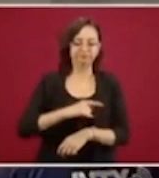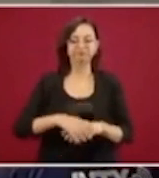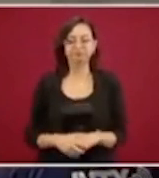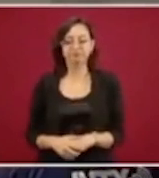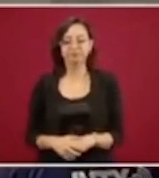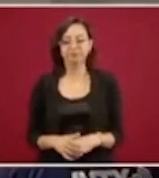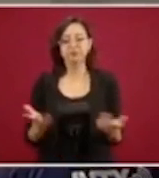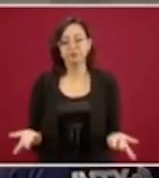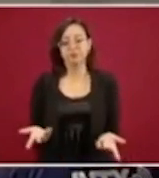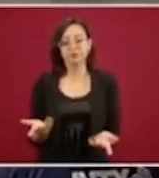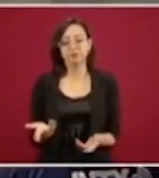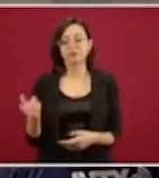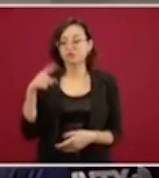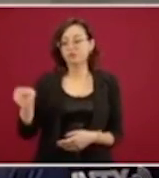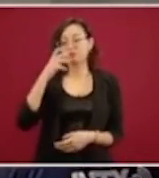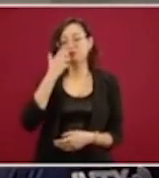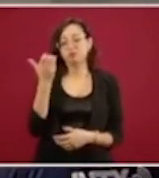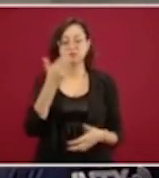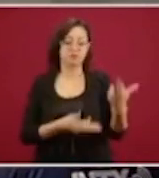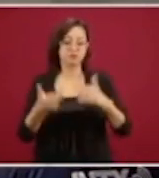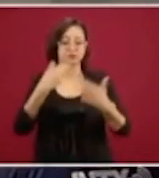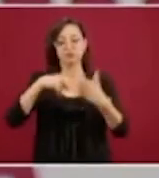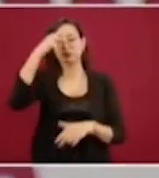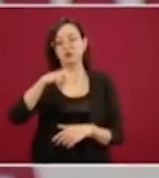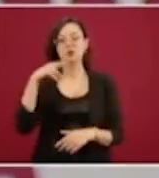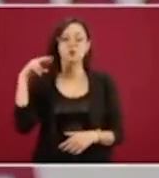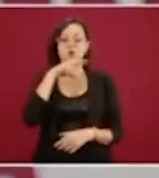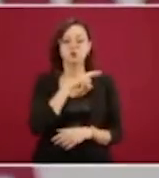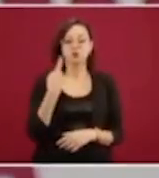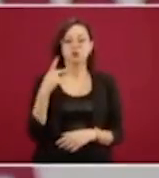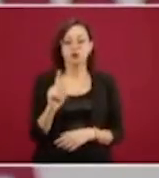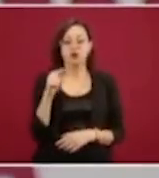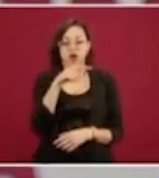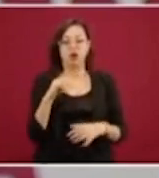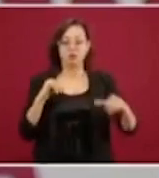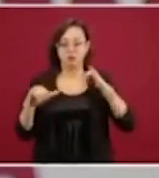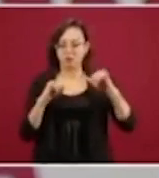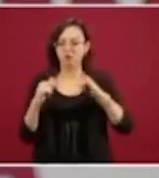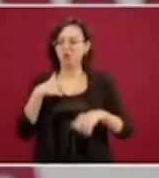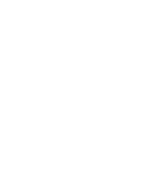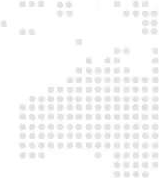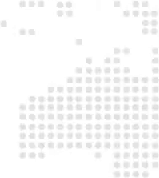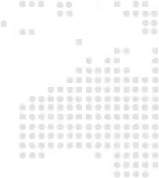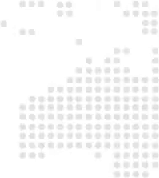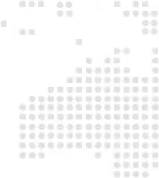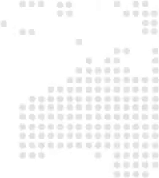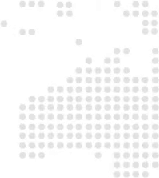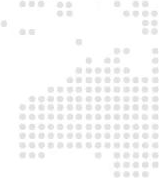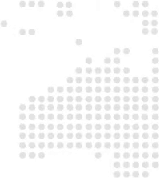podamos lograr que regresen a México lo más pronto que se pueda. Pero este mapa, si a ustedes les parece, yo me comprometo diario a subirlo.